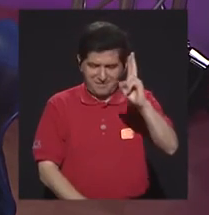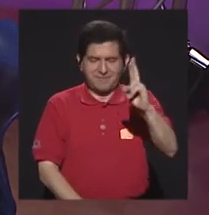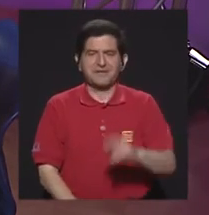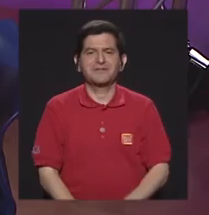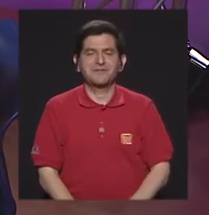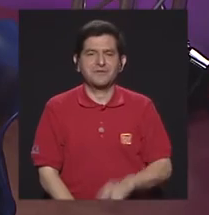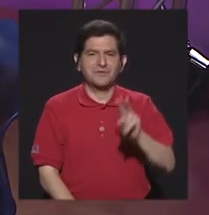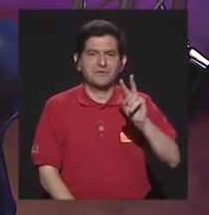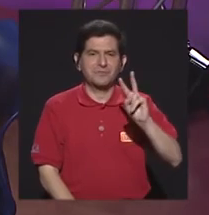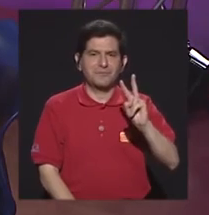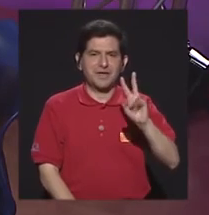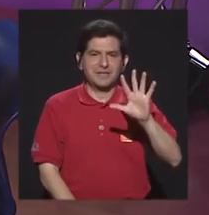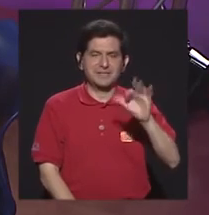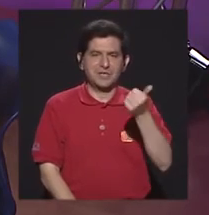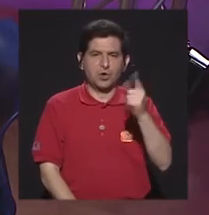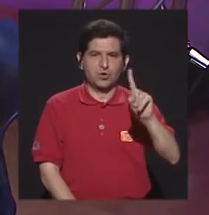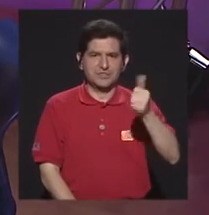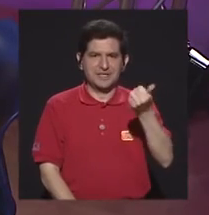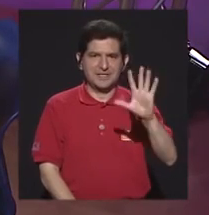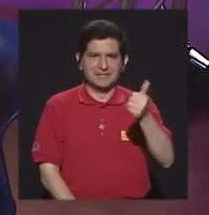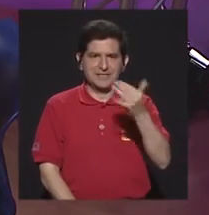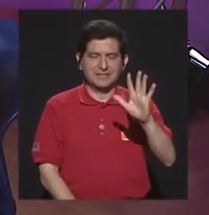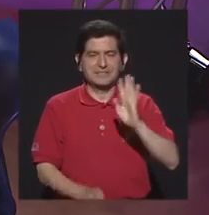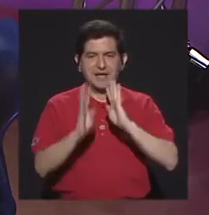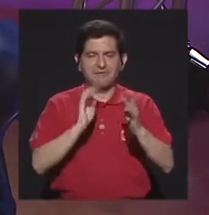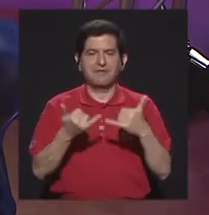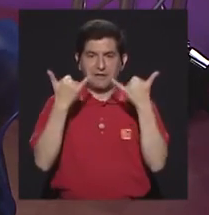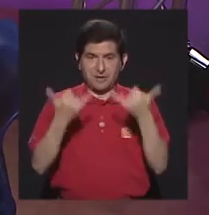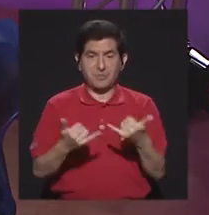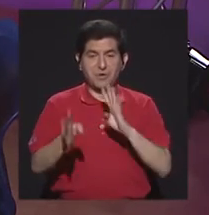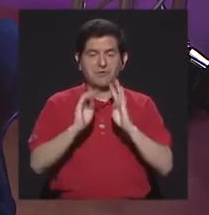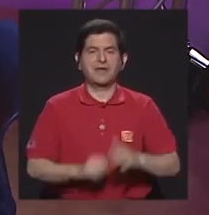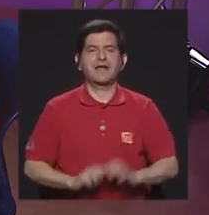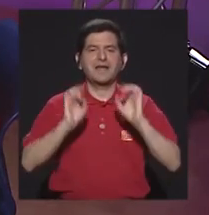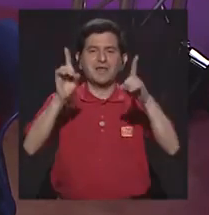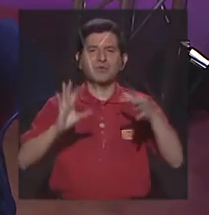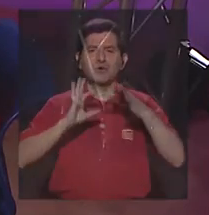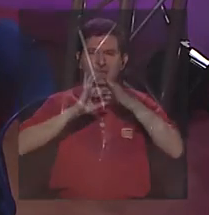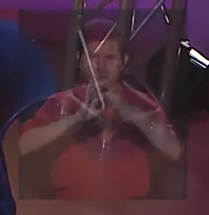Irreverencias 25111515. Estamos en vivo hablando sobre educación para la sexualidad.